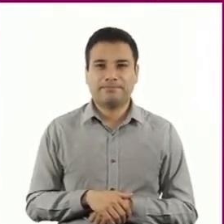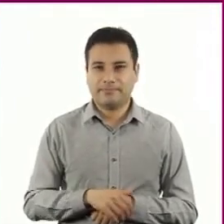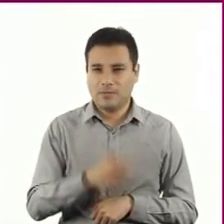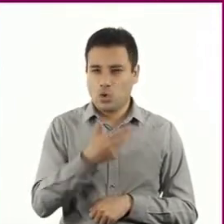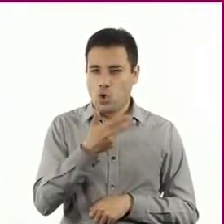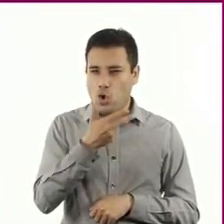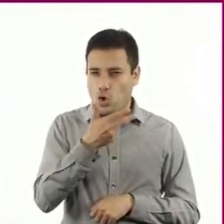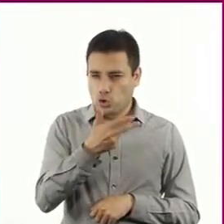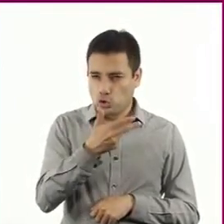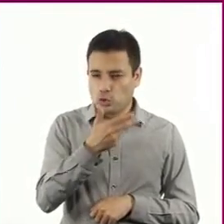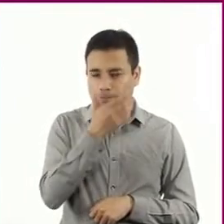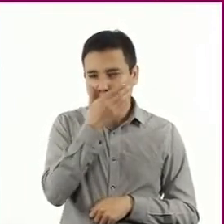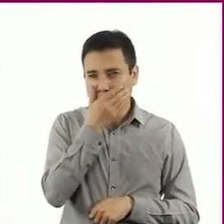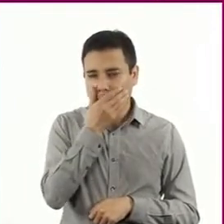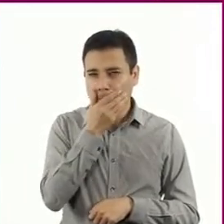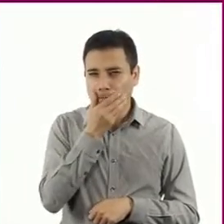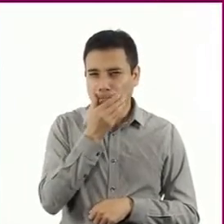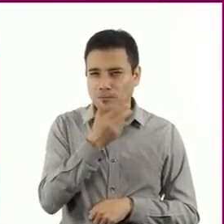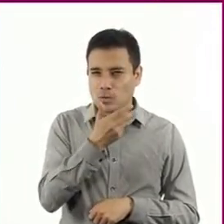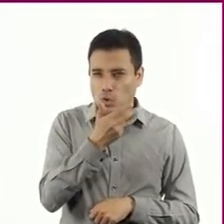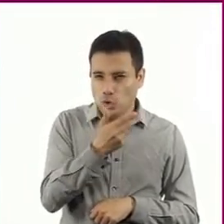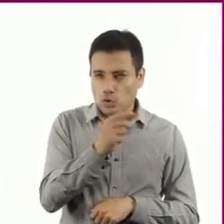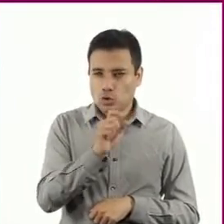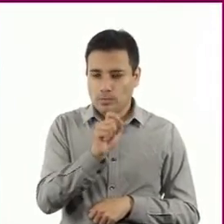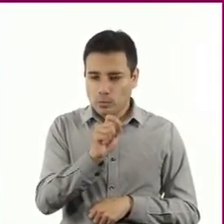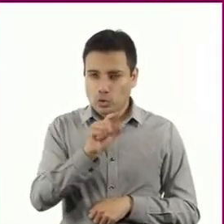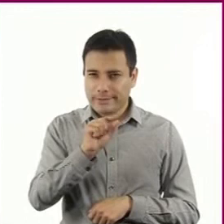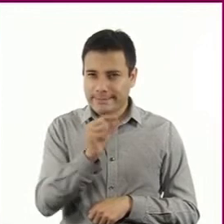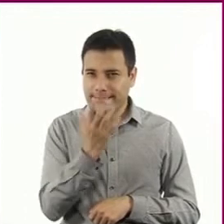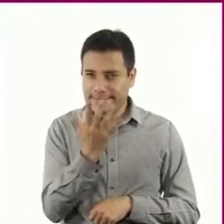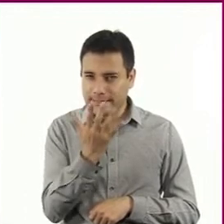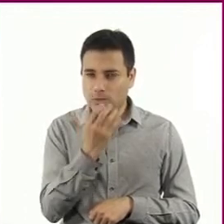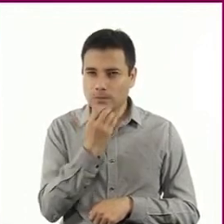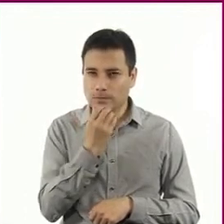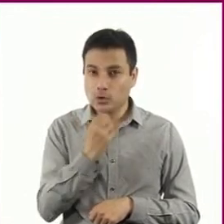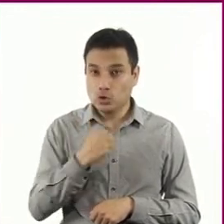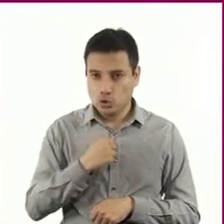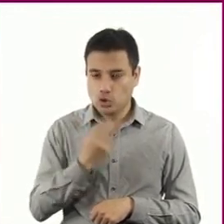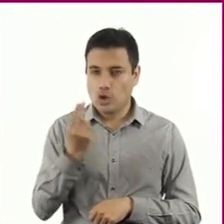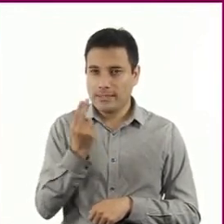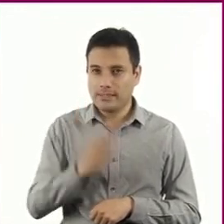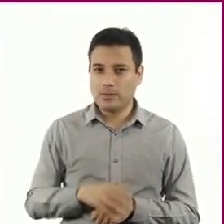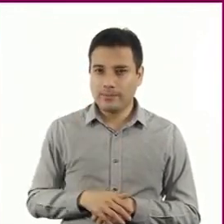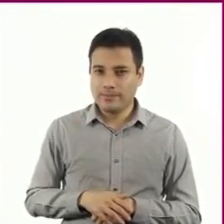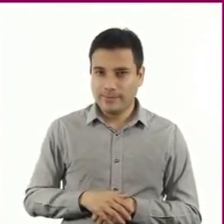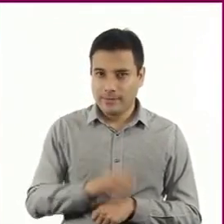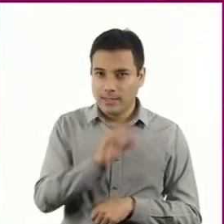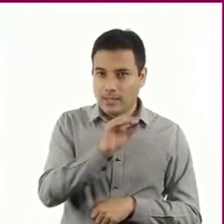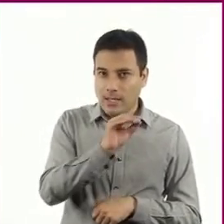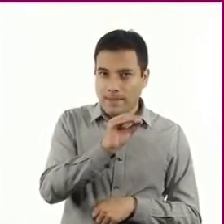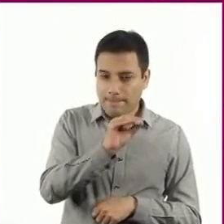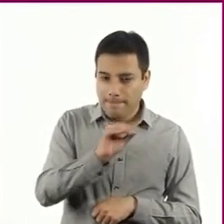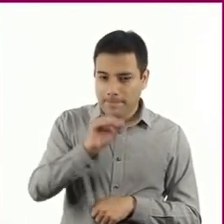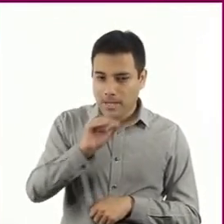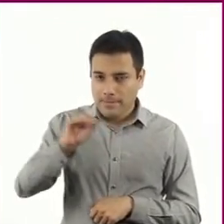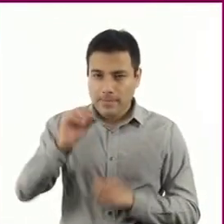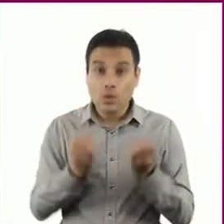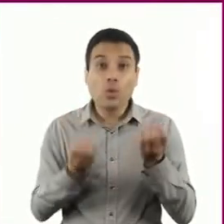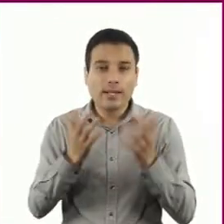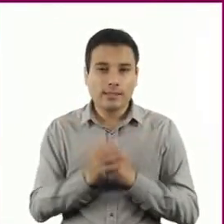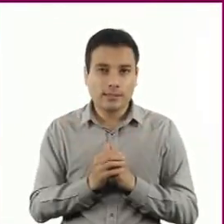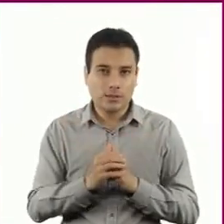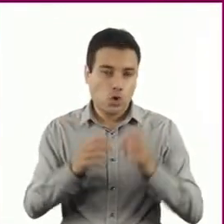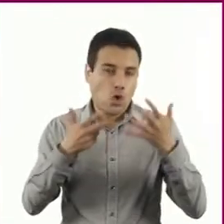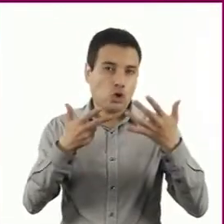8, entonces en 8.75 tengo que mover el punto decimal 8 cifras a la izquierda. Es